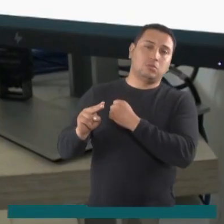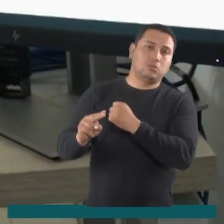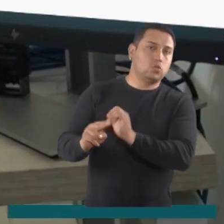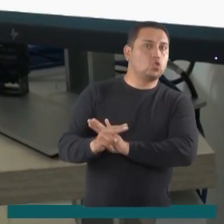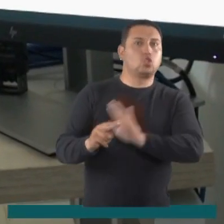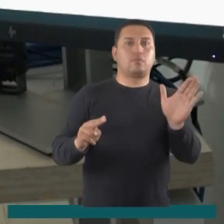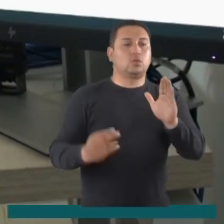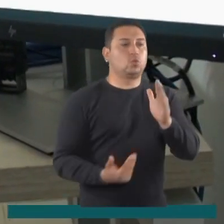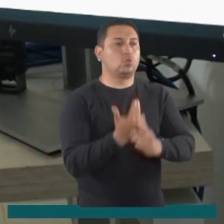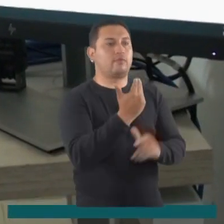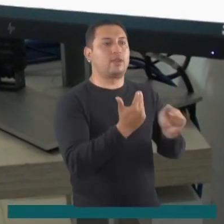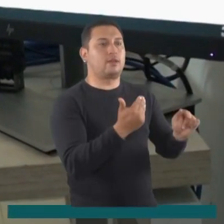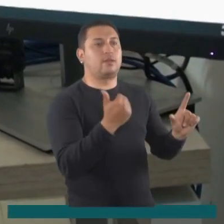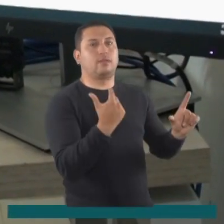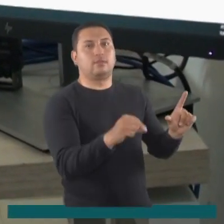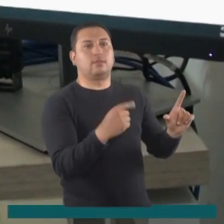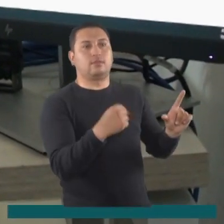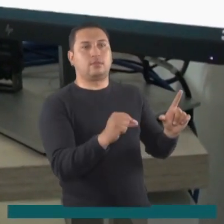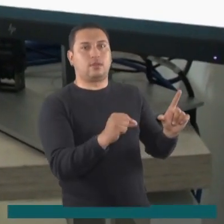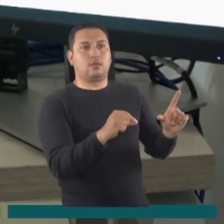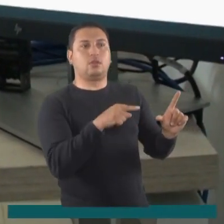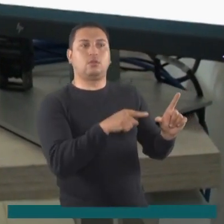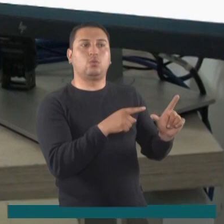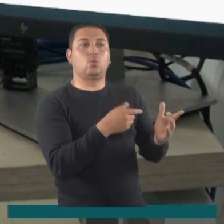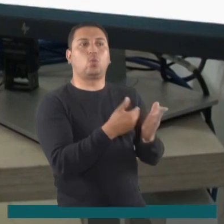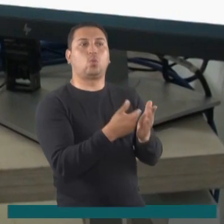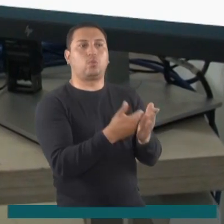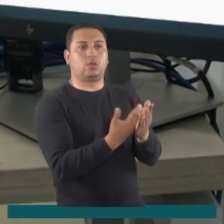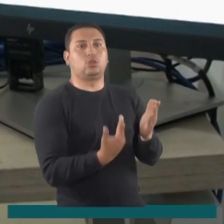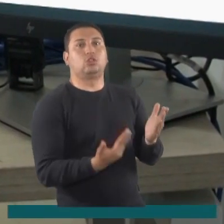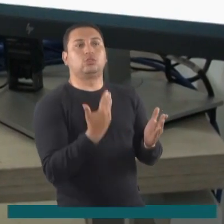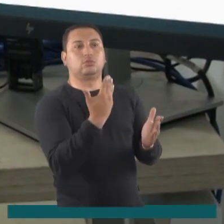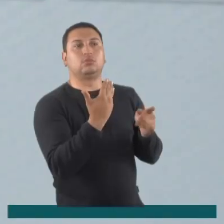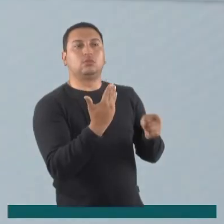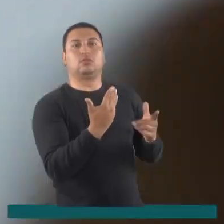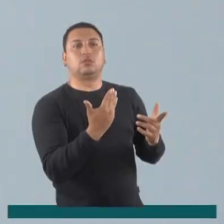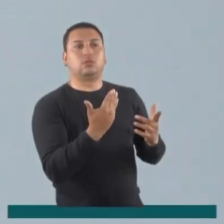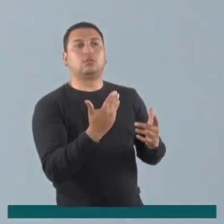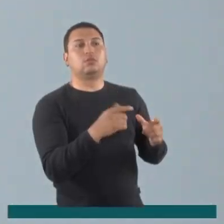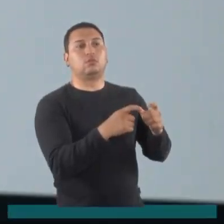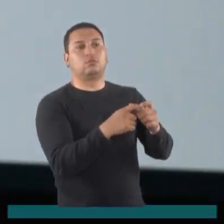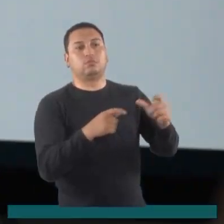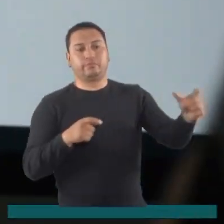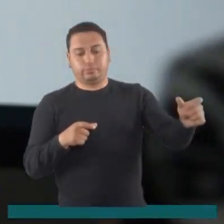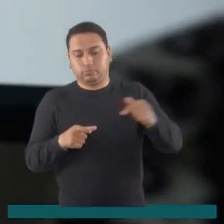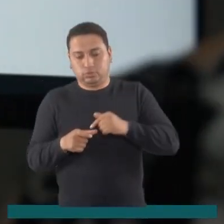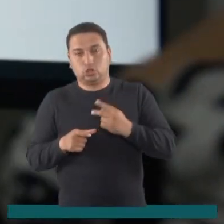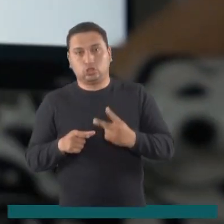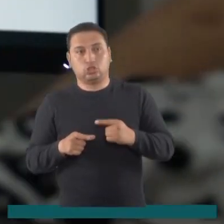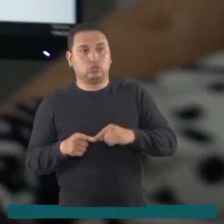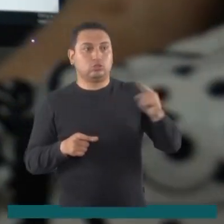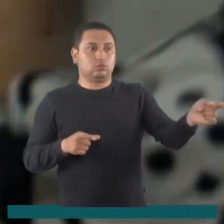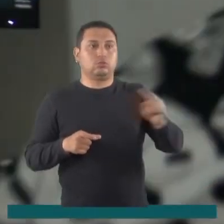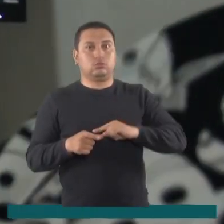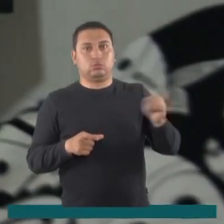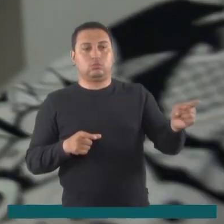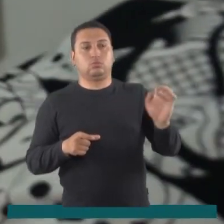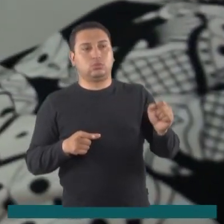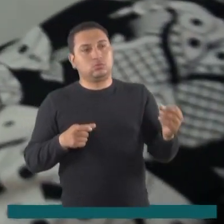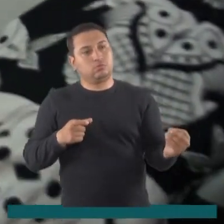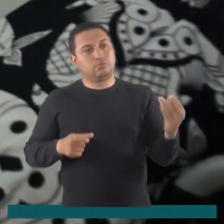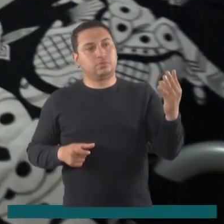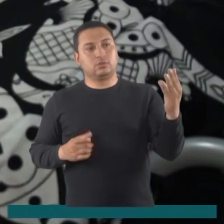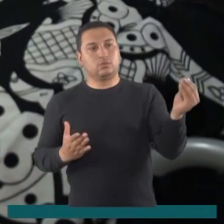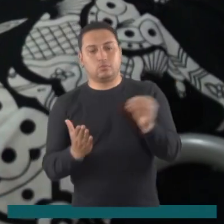producirse, arrancamos con la cédula electrónica y digital, un documento confiable, se le entregará físicamente un documento en policarbonato y